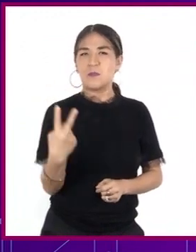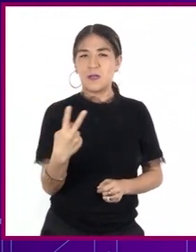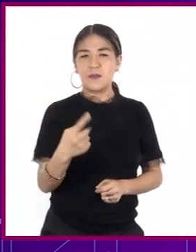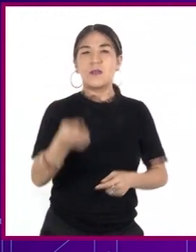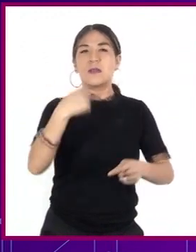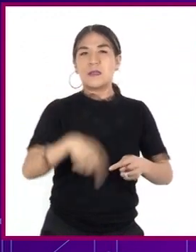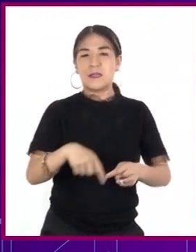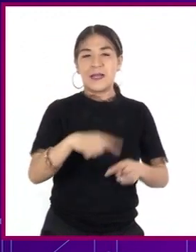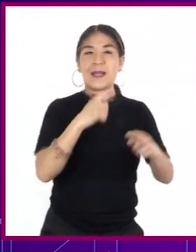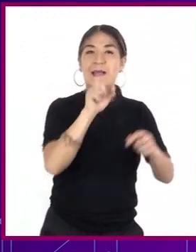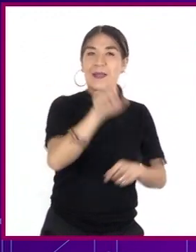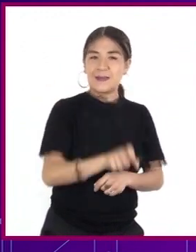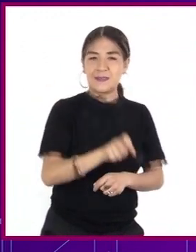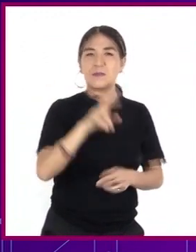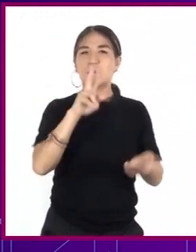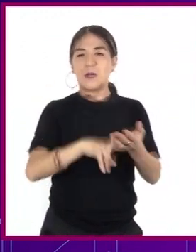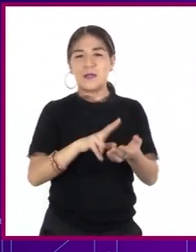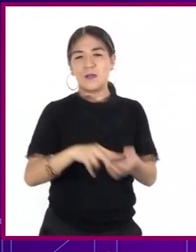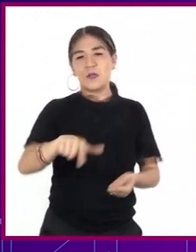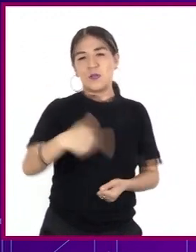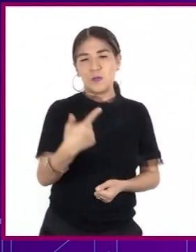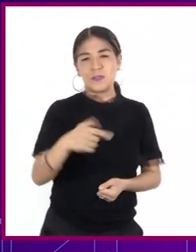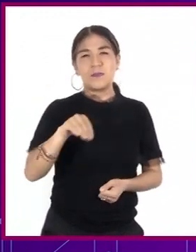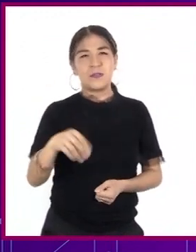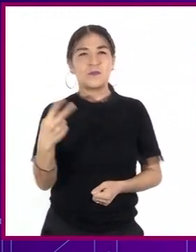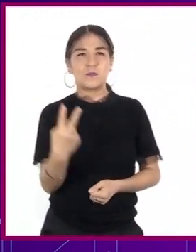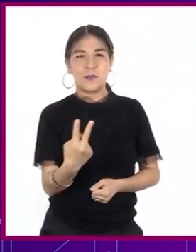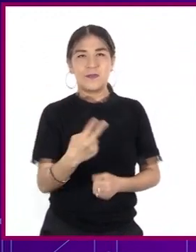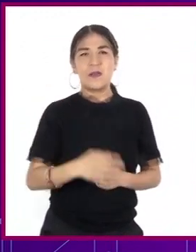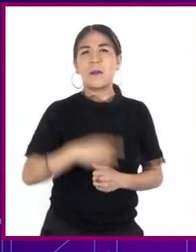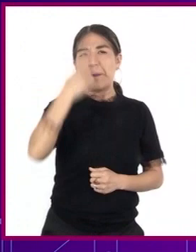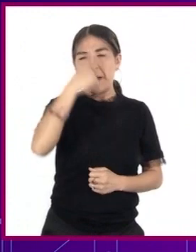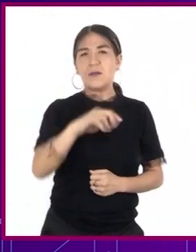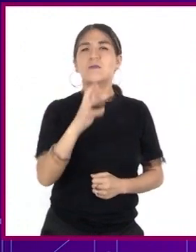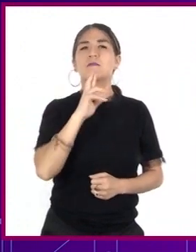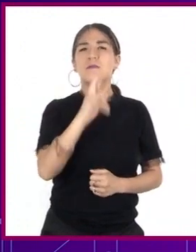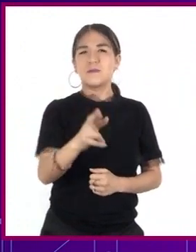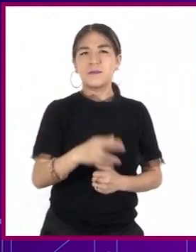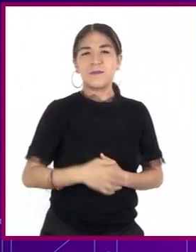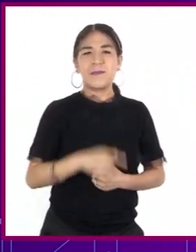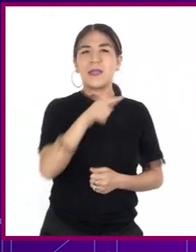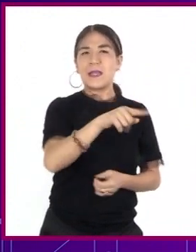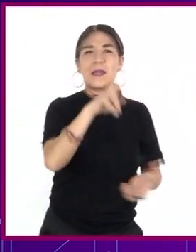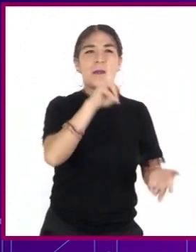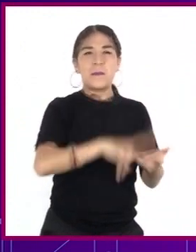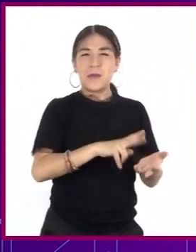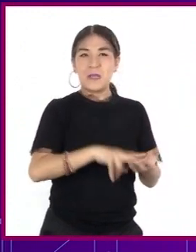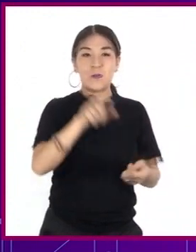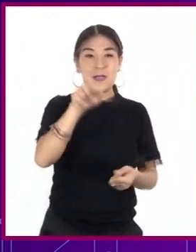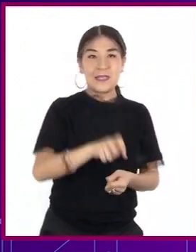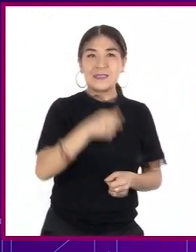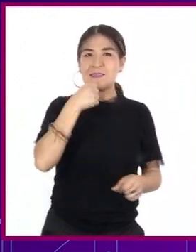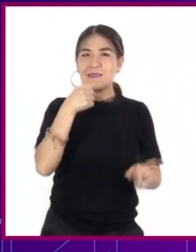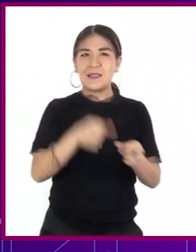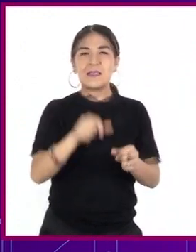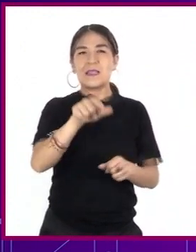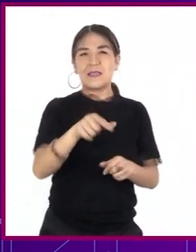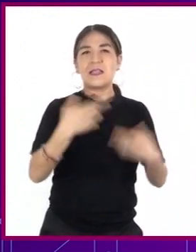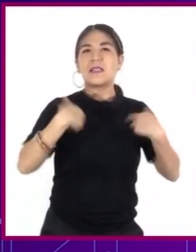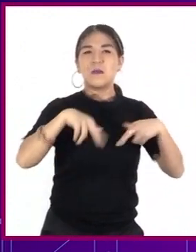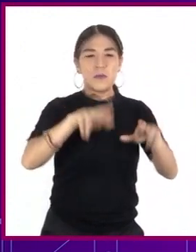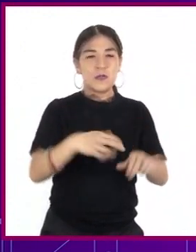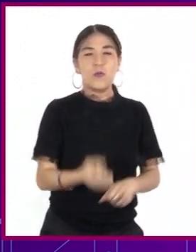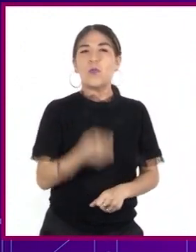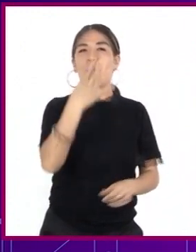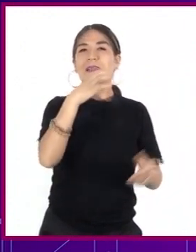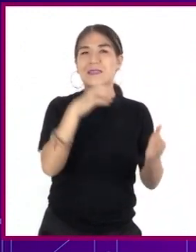como X es a 12 metros cuadrados. Para determinar el valor de X, que representa el número de cajas